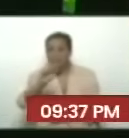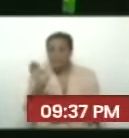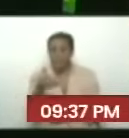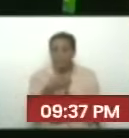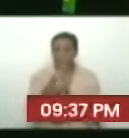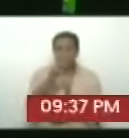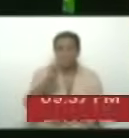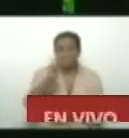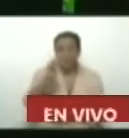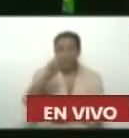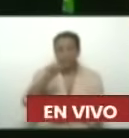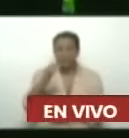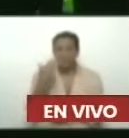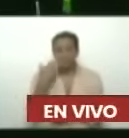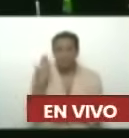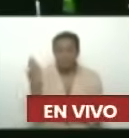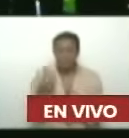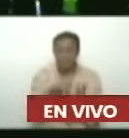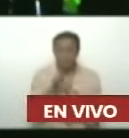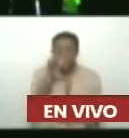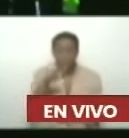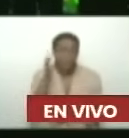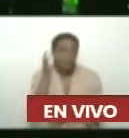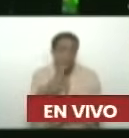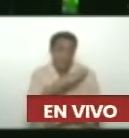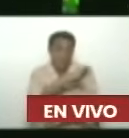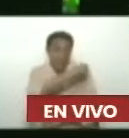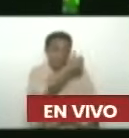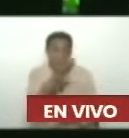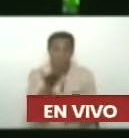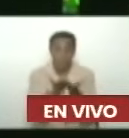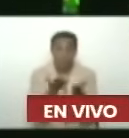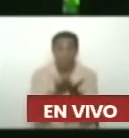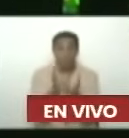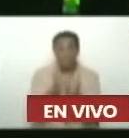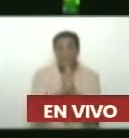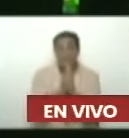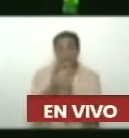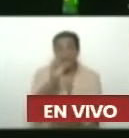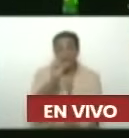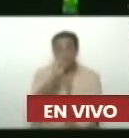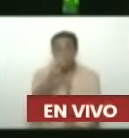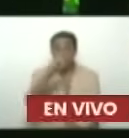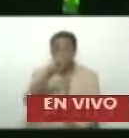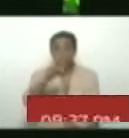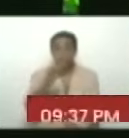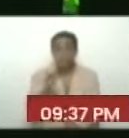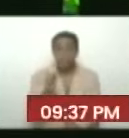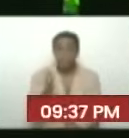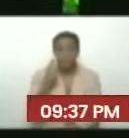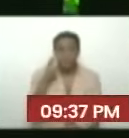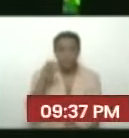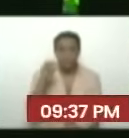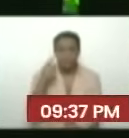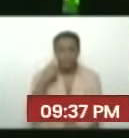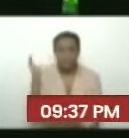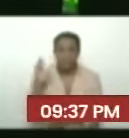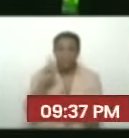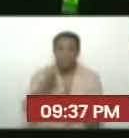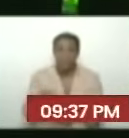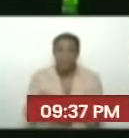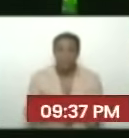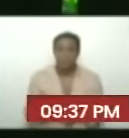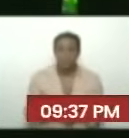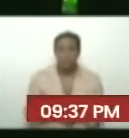Martínez Magán, directora de la Escuela San Simón, bienvenida. También